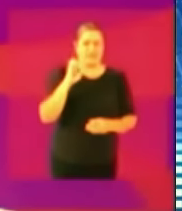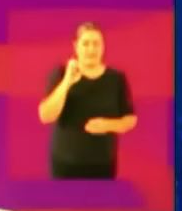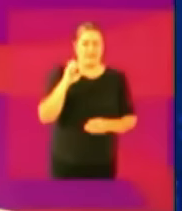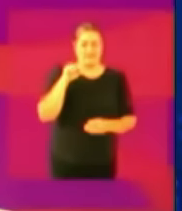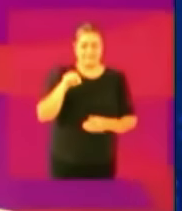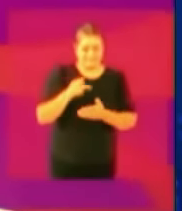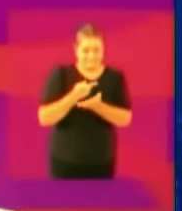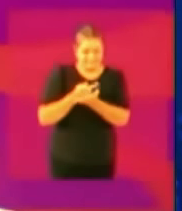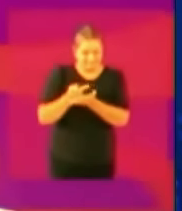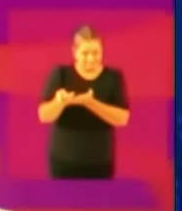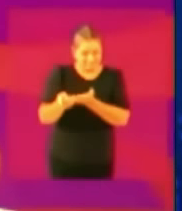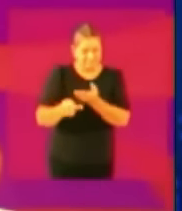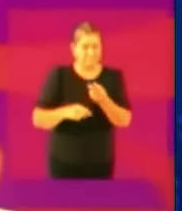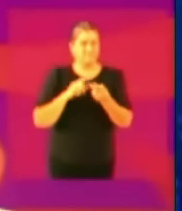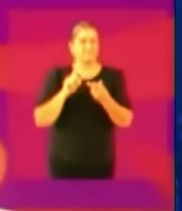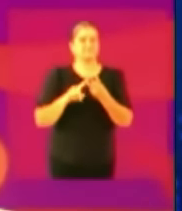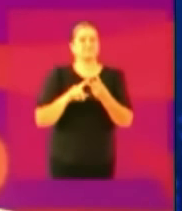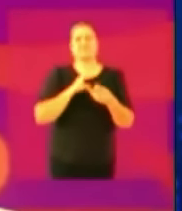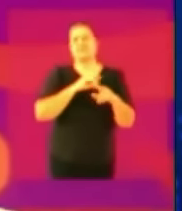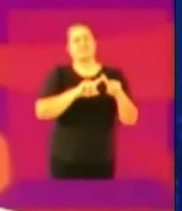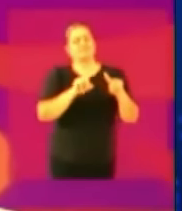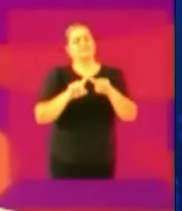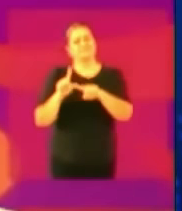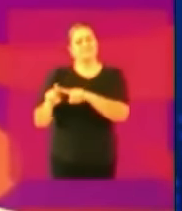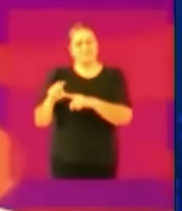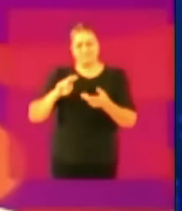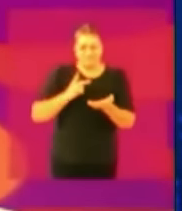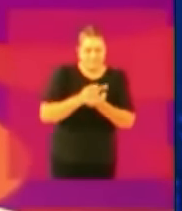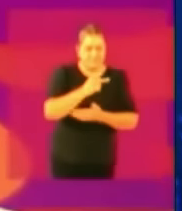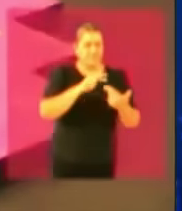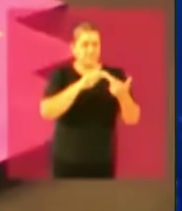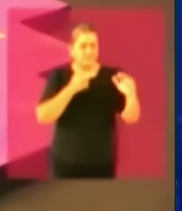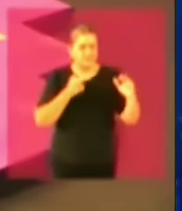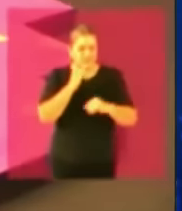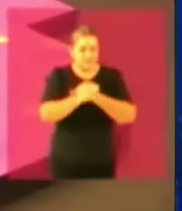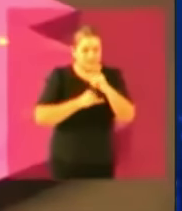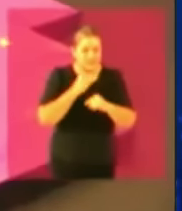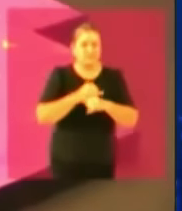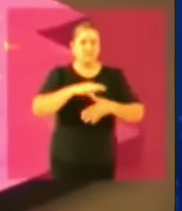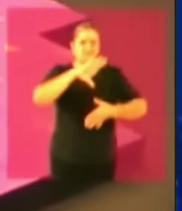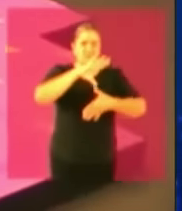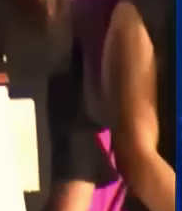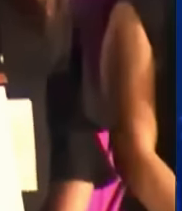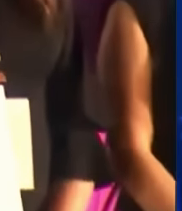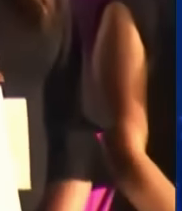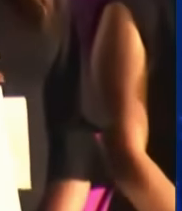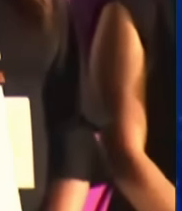mostrar tanta frialdad, ¿no? O sea, no puedes tampoco ser la dama de hielo, que creo que ese fue un buen acierto que lo